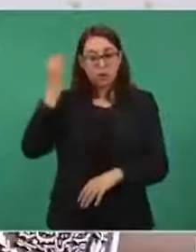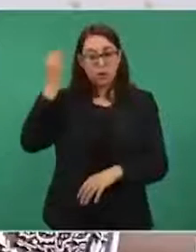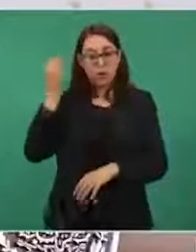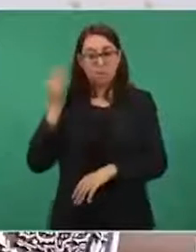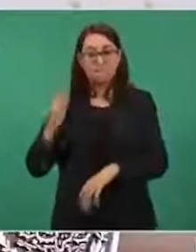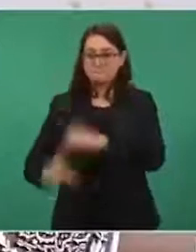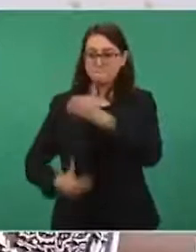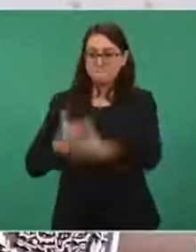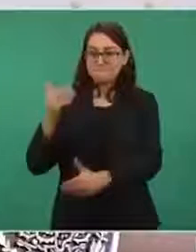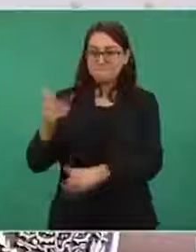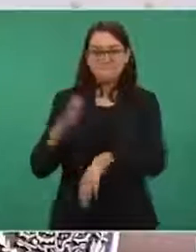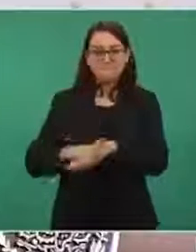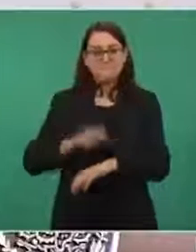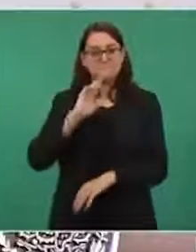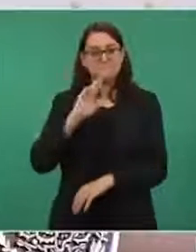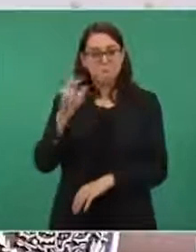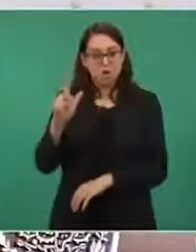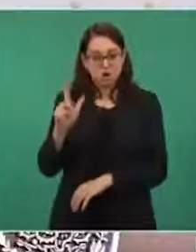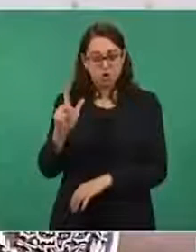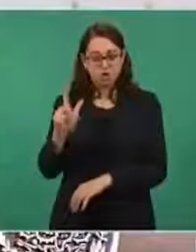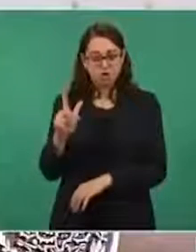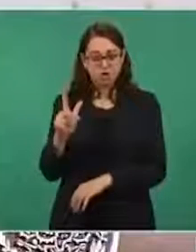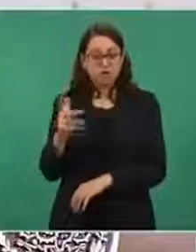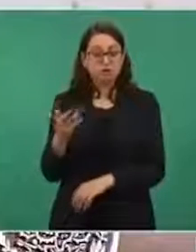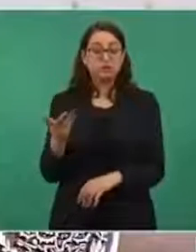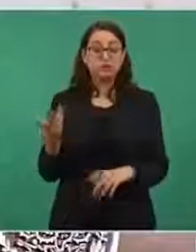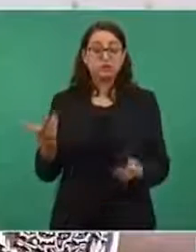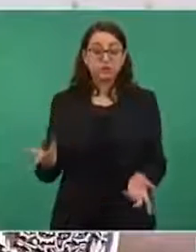más avanzada, que significa